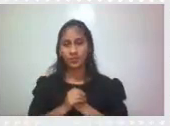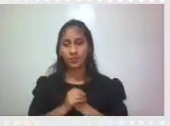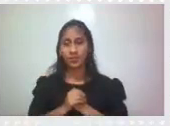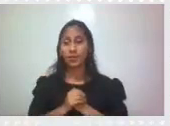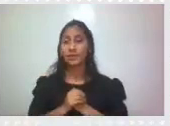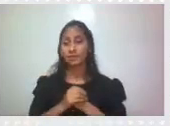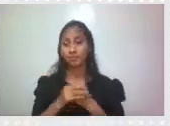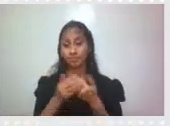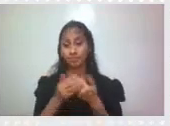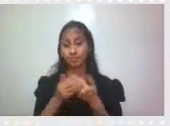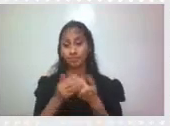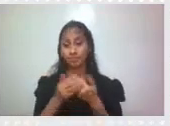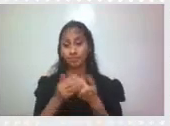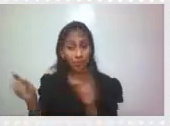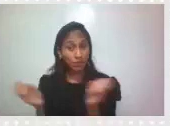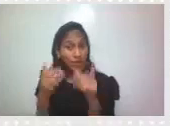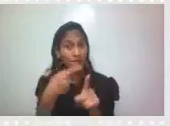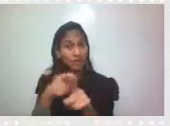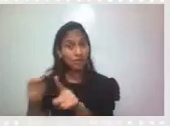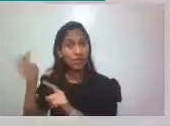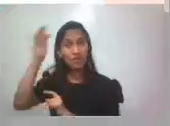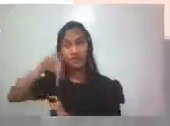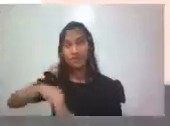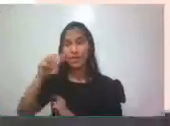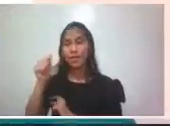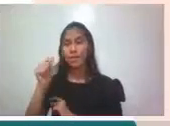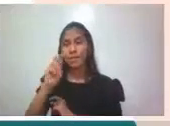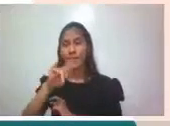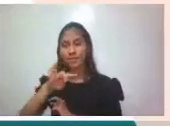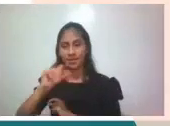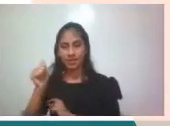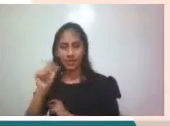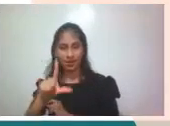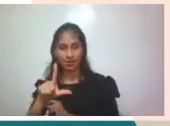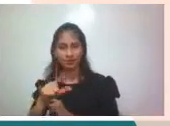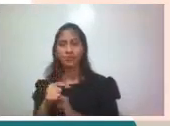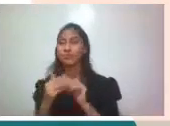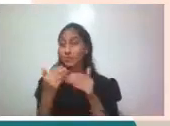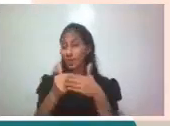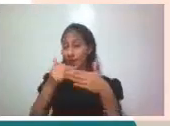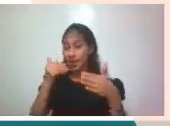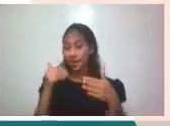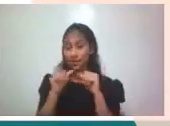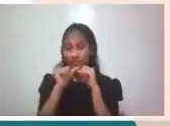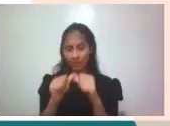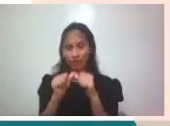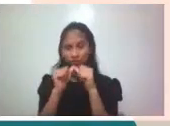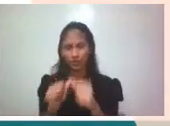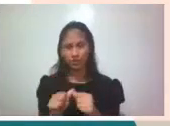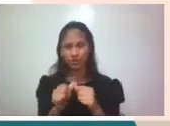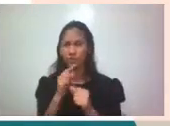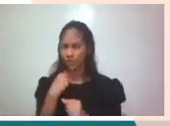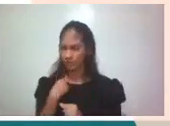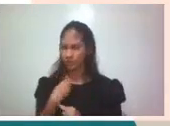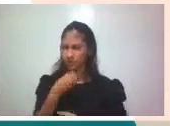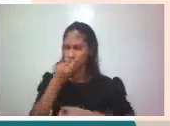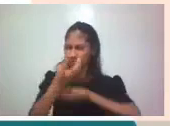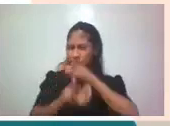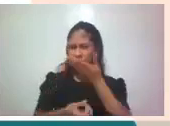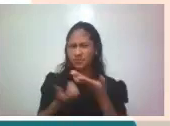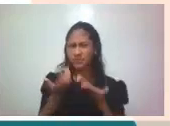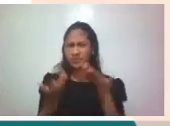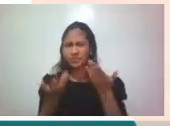generar material informativo. Pero primero, antes de continuar con eso, yo les voy a comentar acerca de